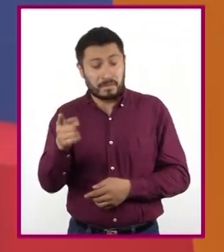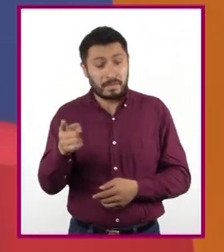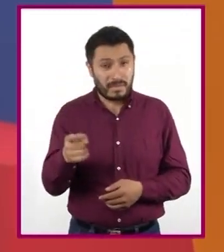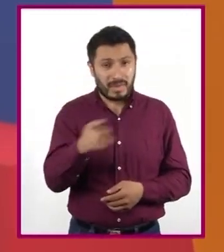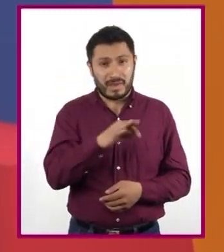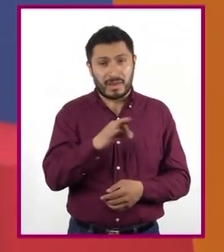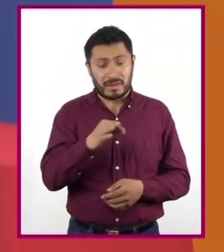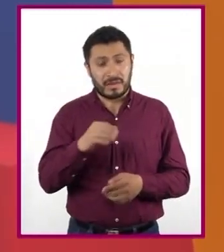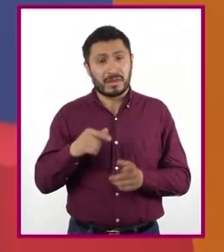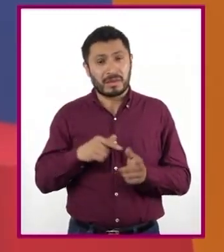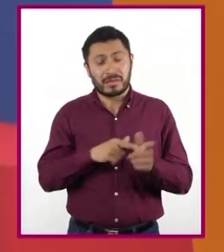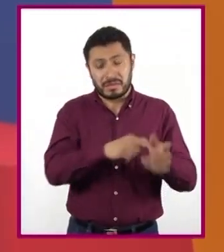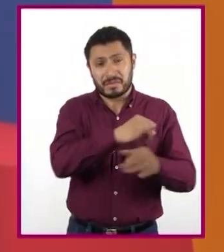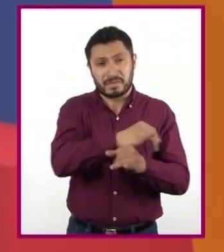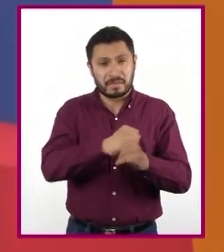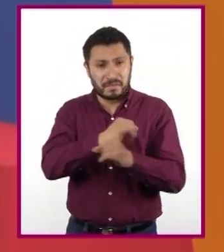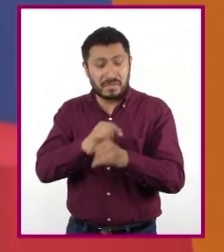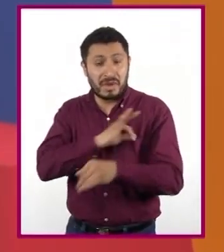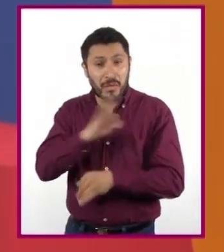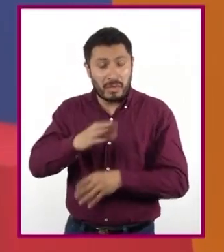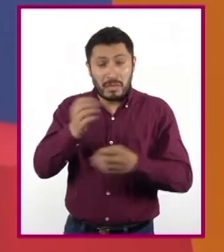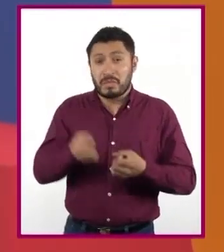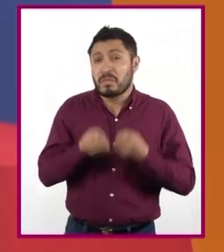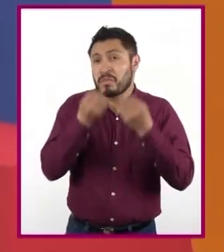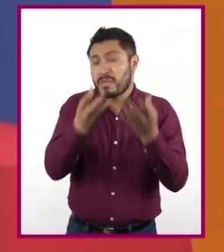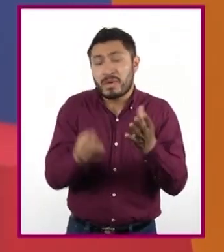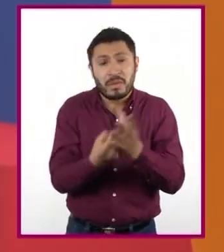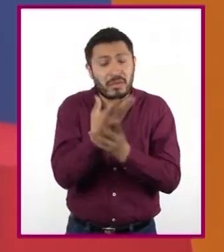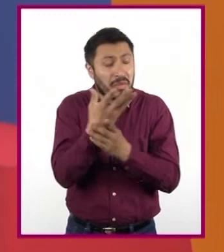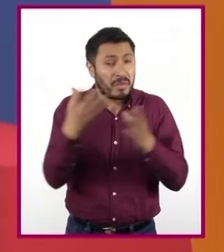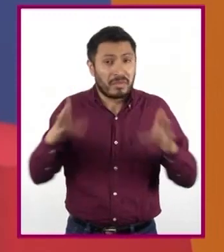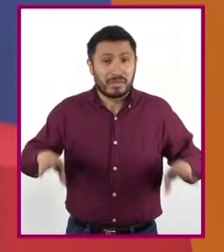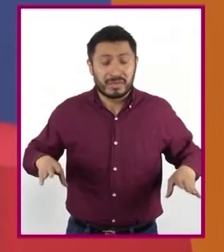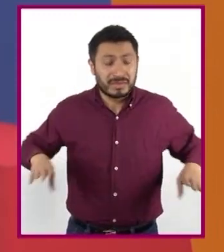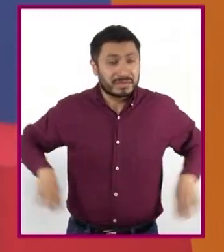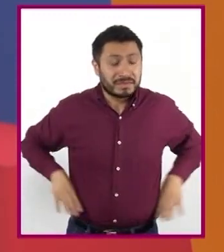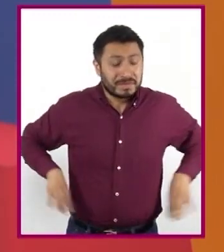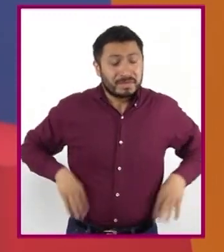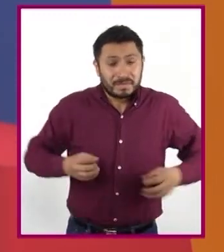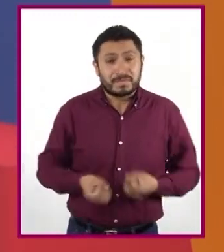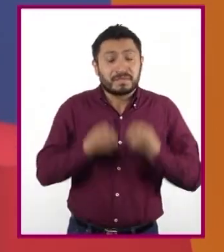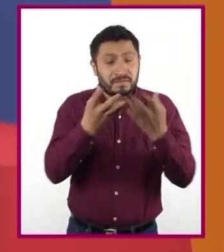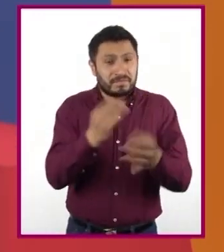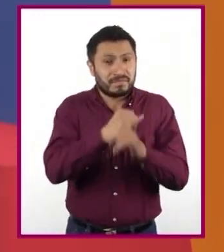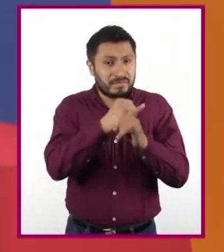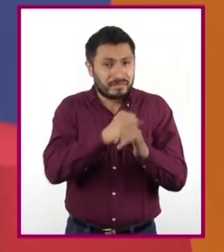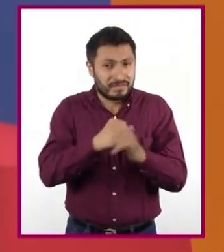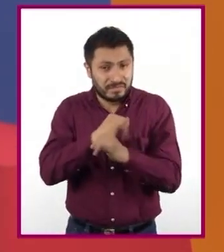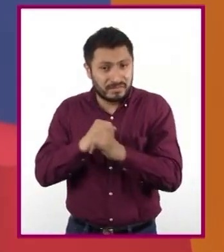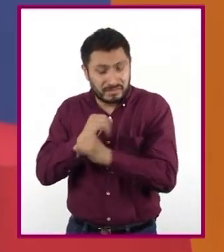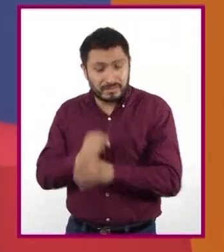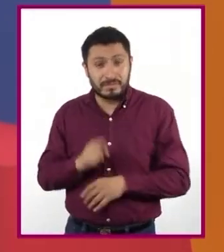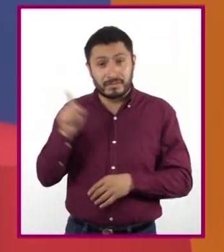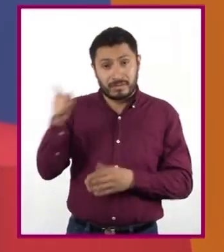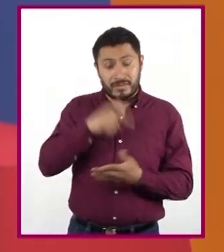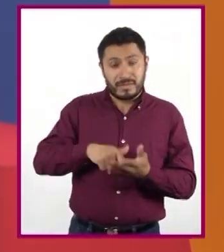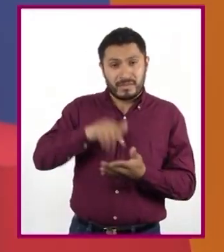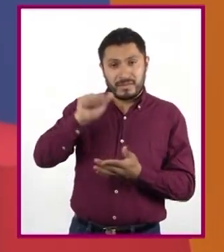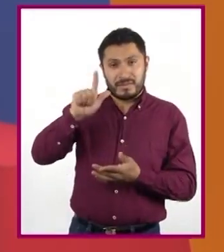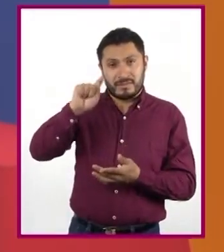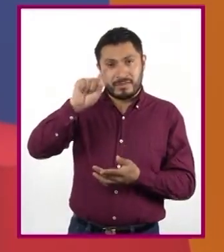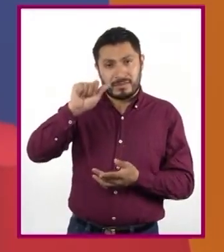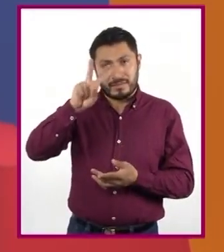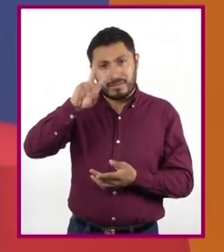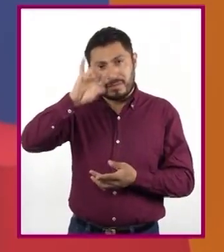puedan continuar estas investigaciones y aportar nuevos elementos a las investigaciones. En Altavista se han